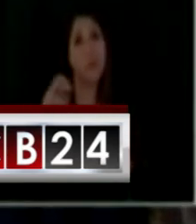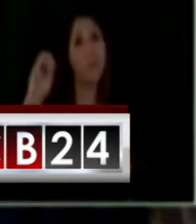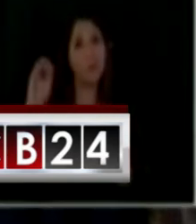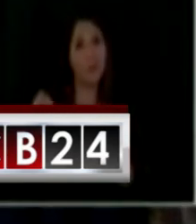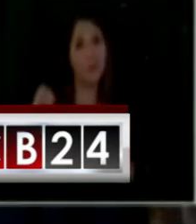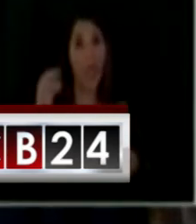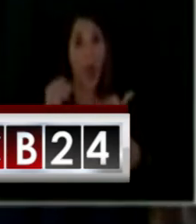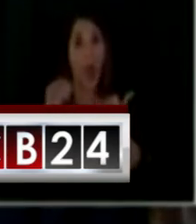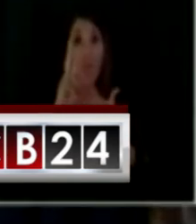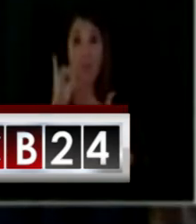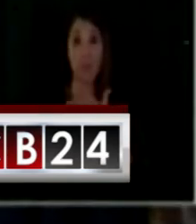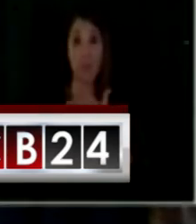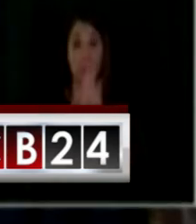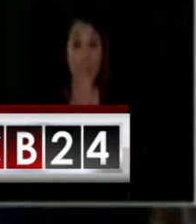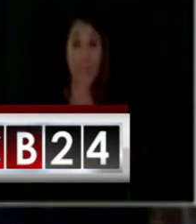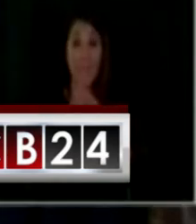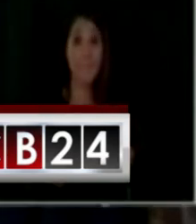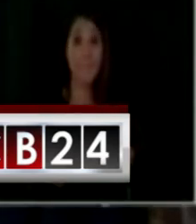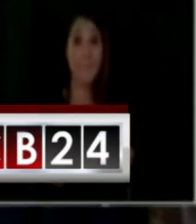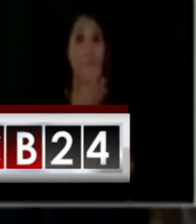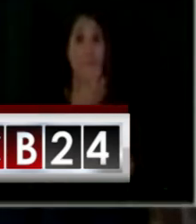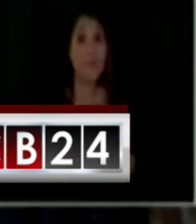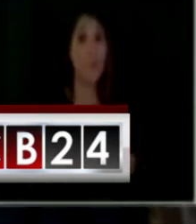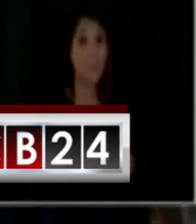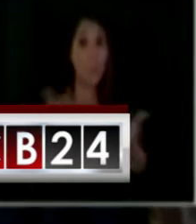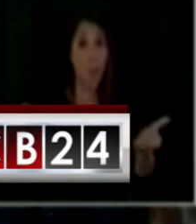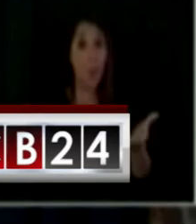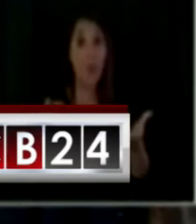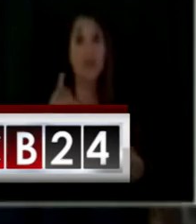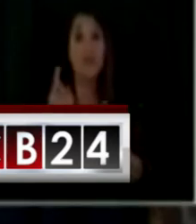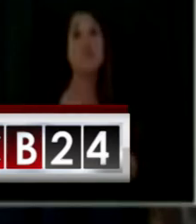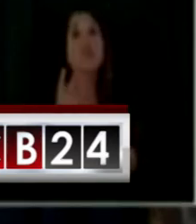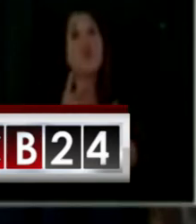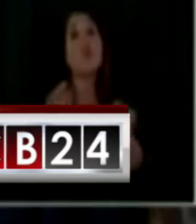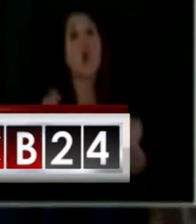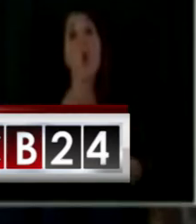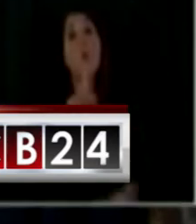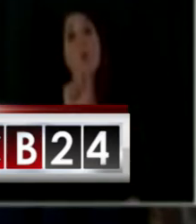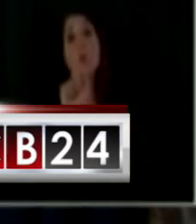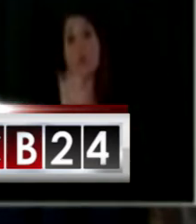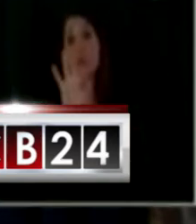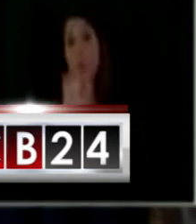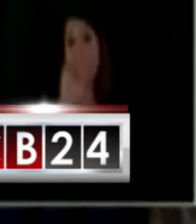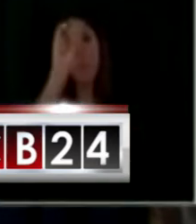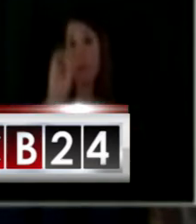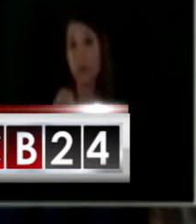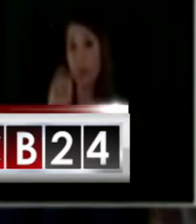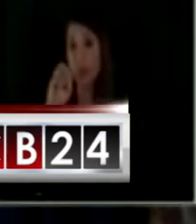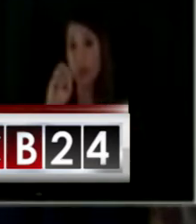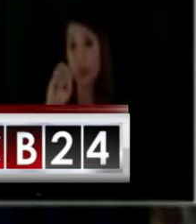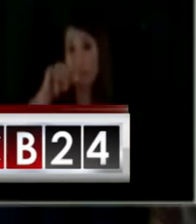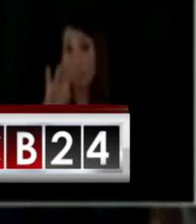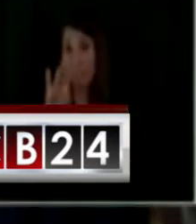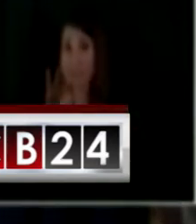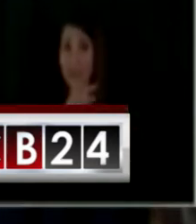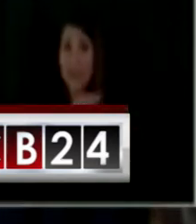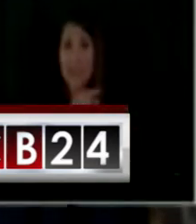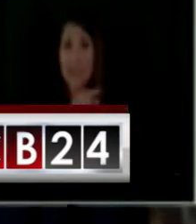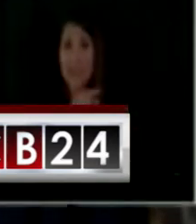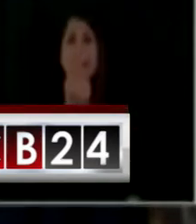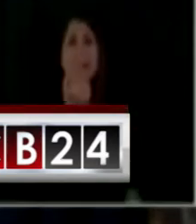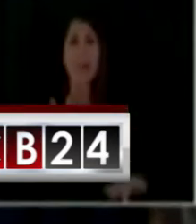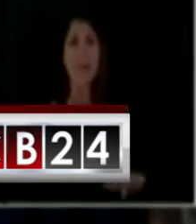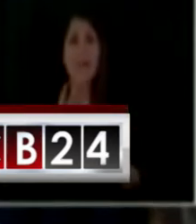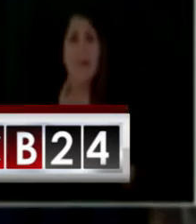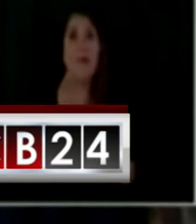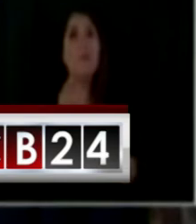ley de fortalecimiento de las finanzas públicas apenas depara un 1,9% del PIB, monto bastante lejano al